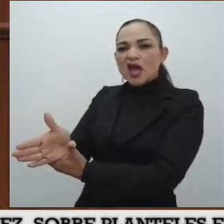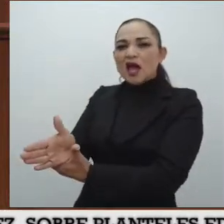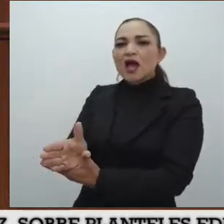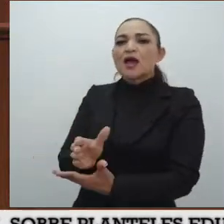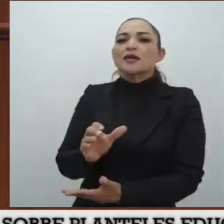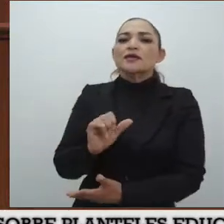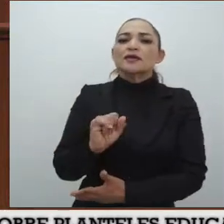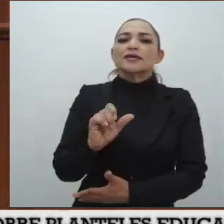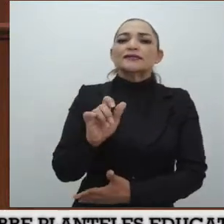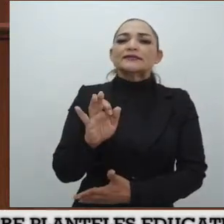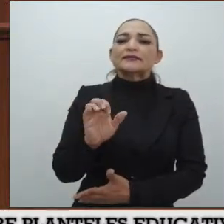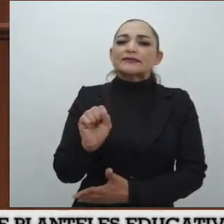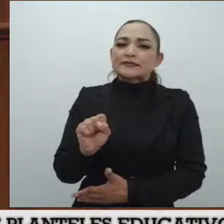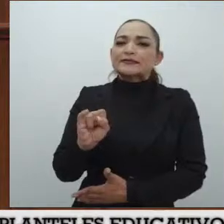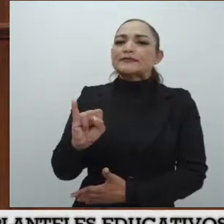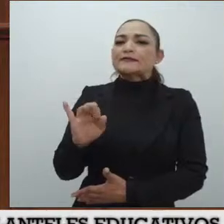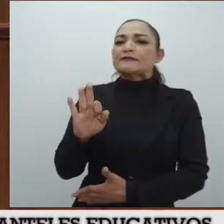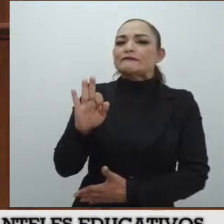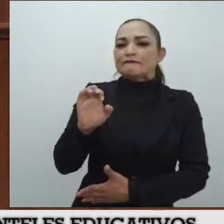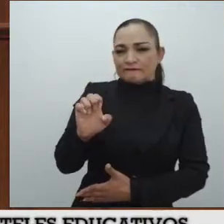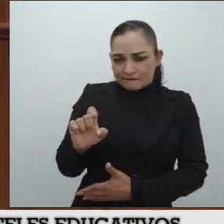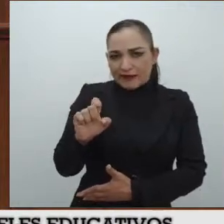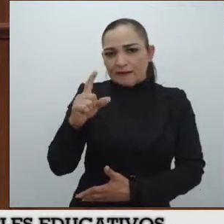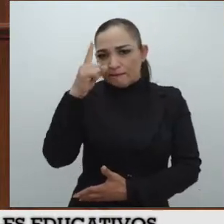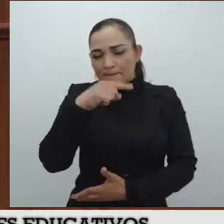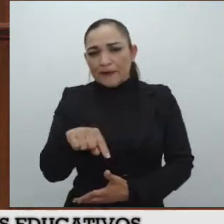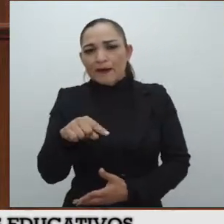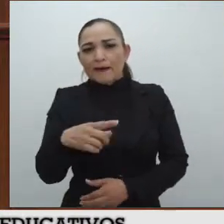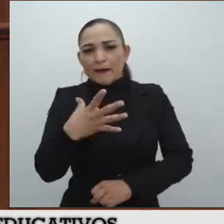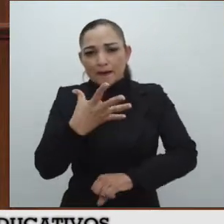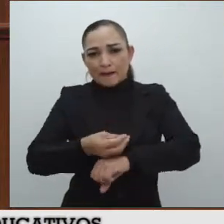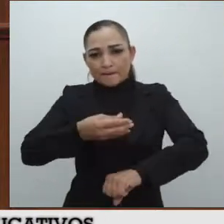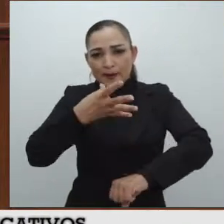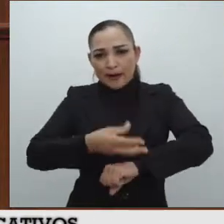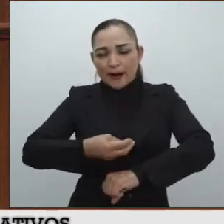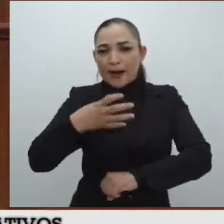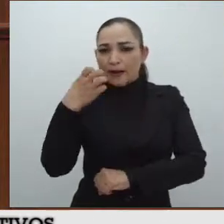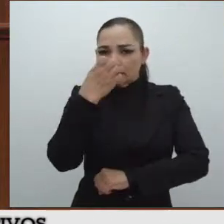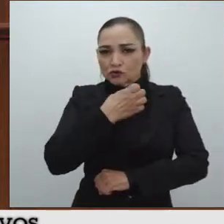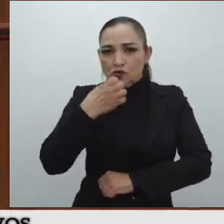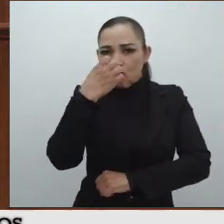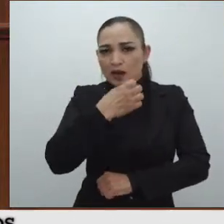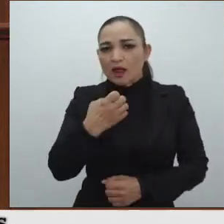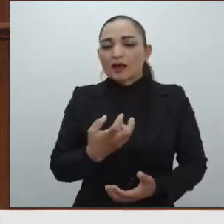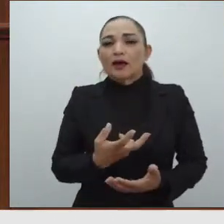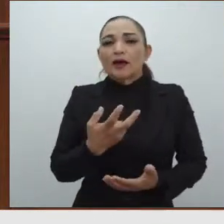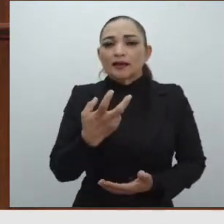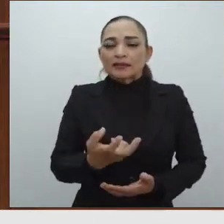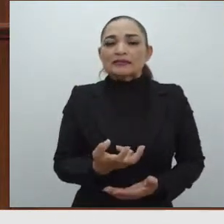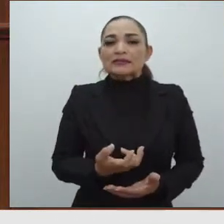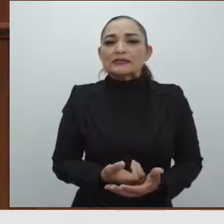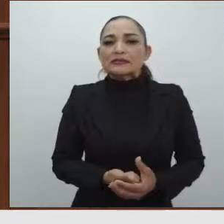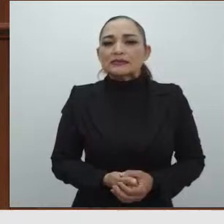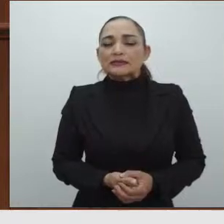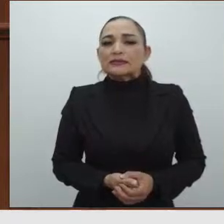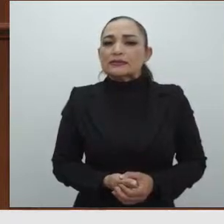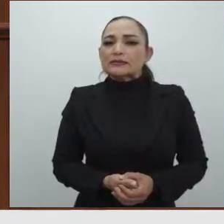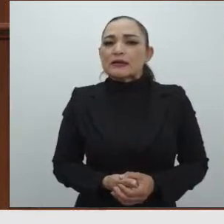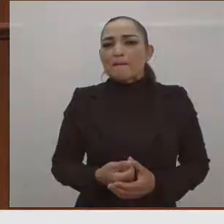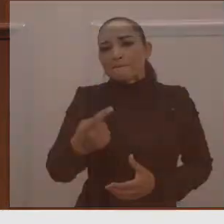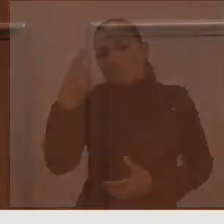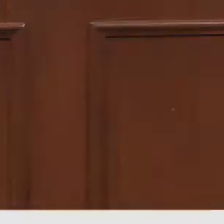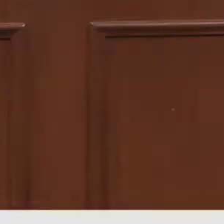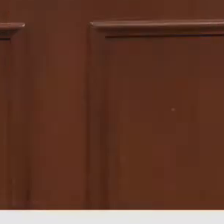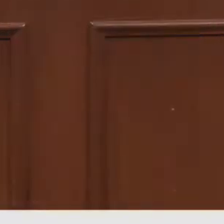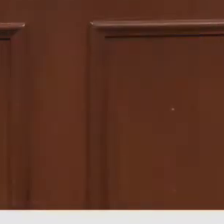buscando recursos y reparar los daños que se tengan ahí. Se ha dado buena cobertura a ese